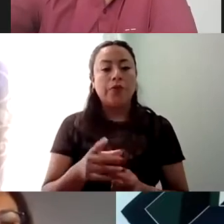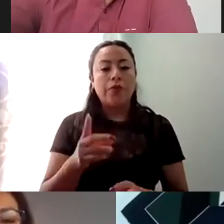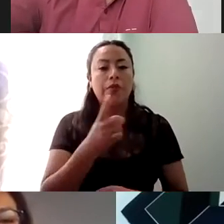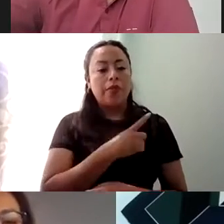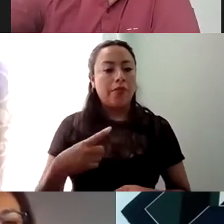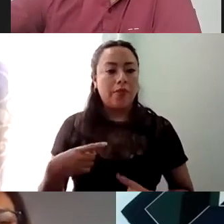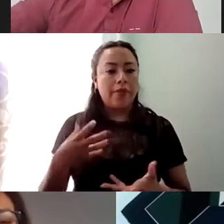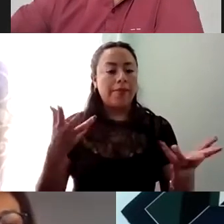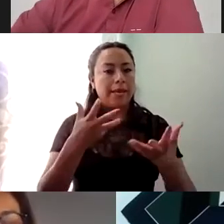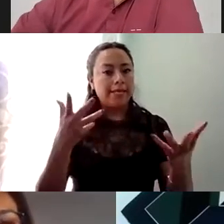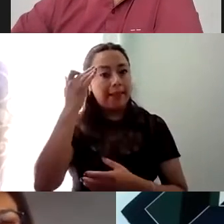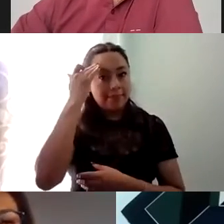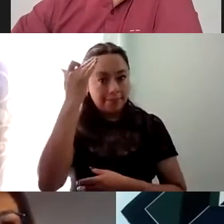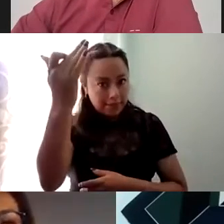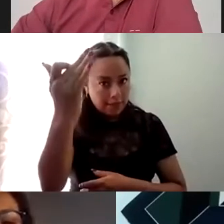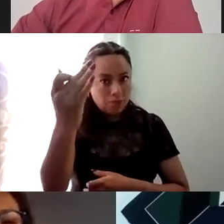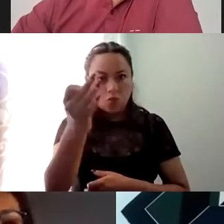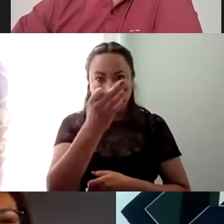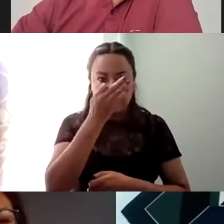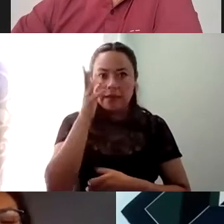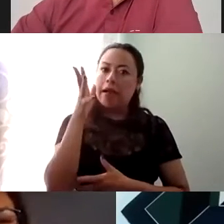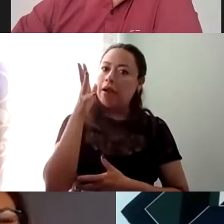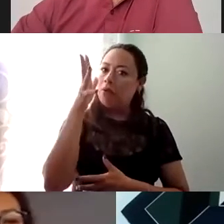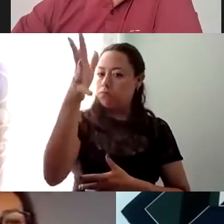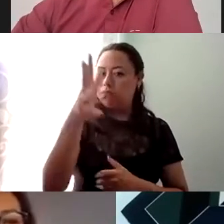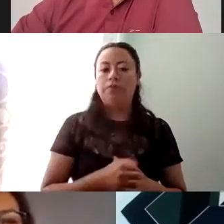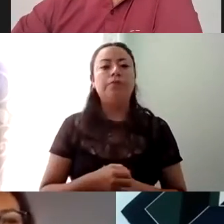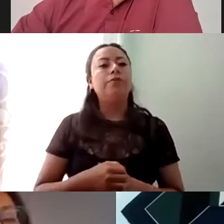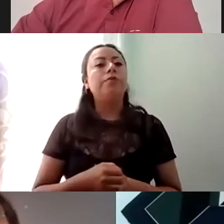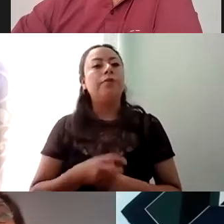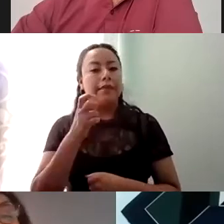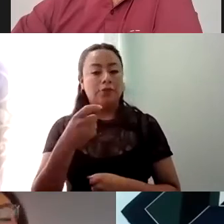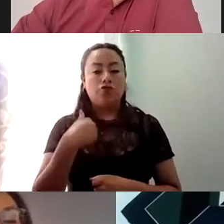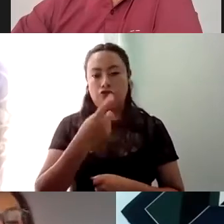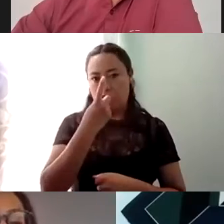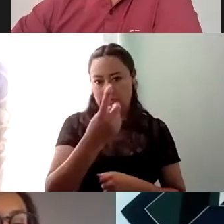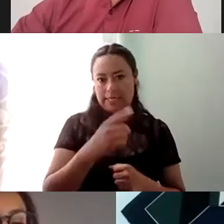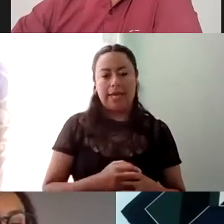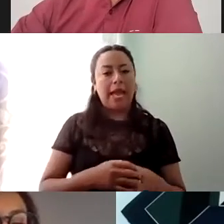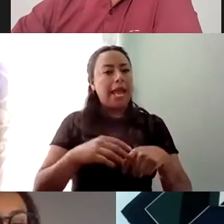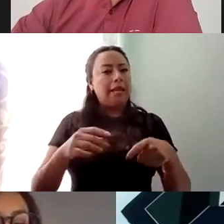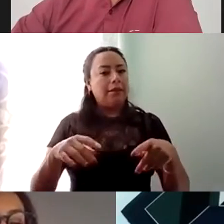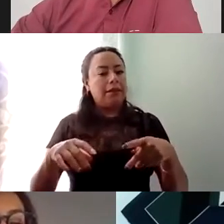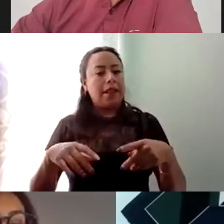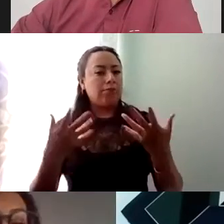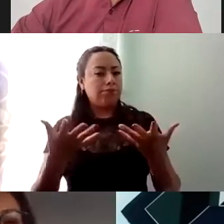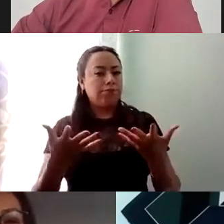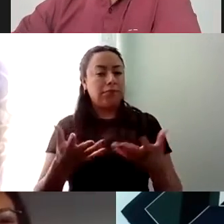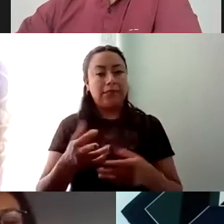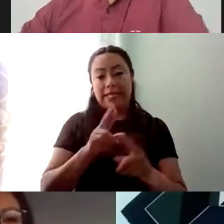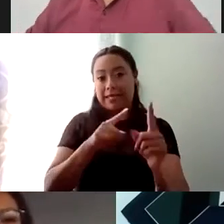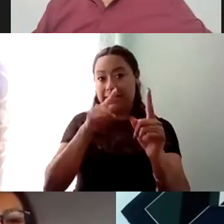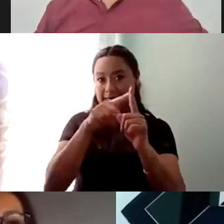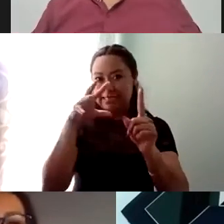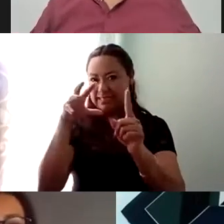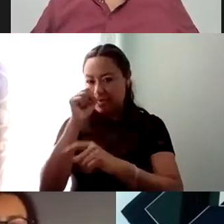plazo, y esto también quisiera sumarlo con la pregunta que me hacían respecto a las acciones prioritarias, retos y oportunidades que tiene la